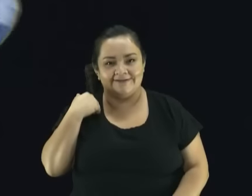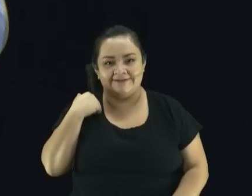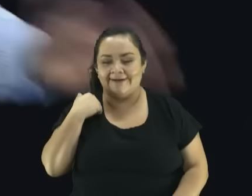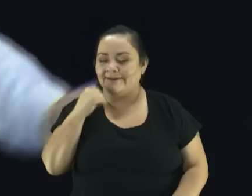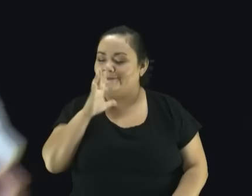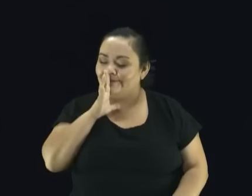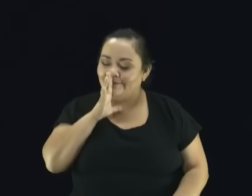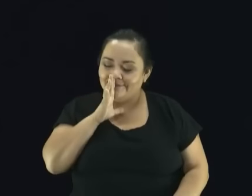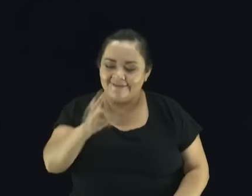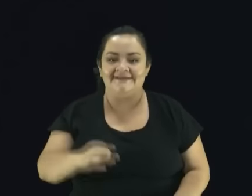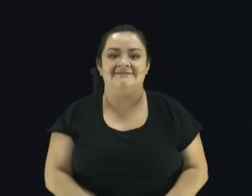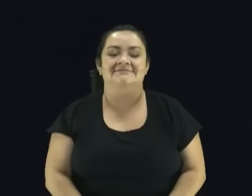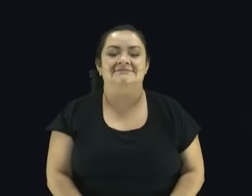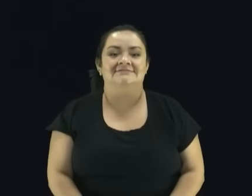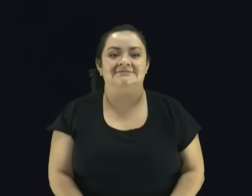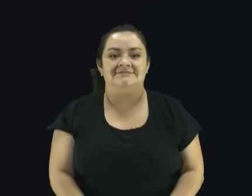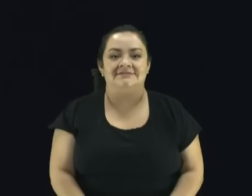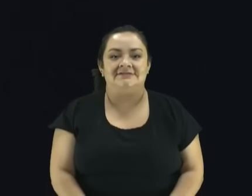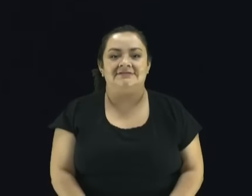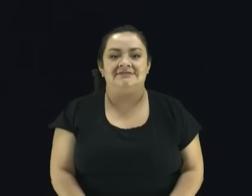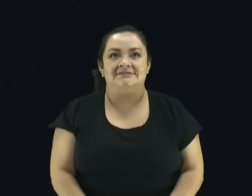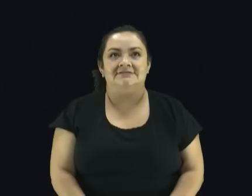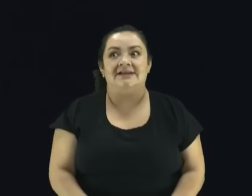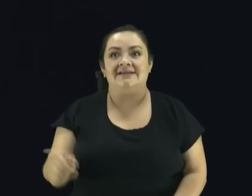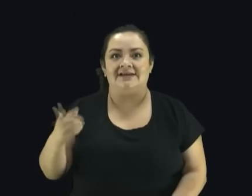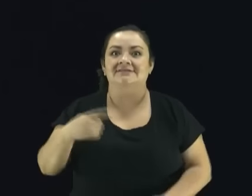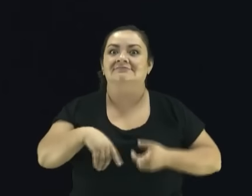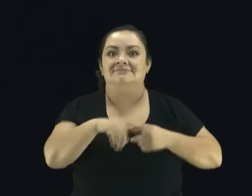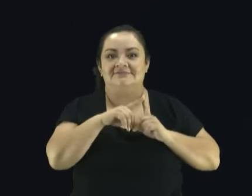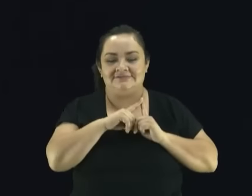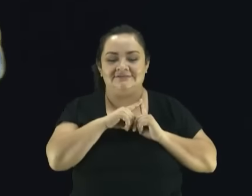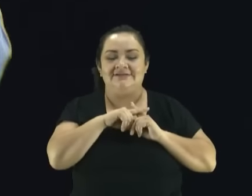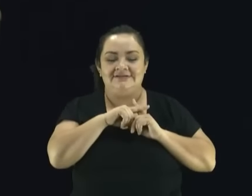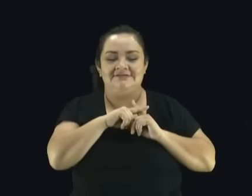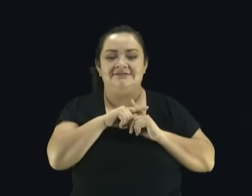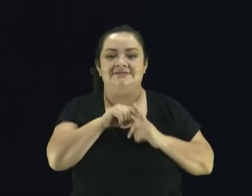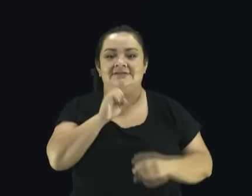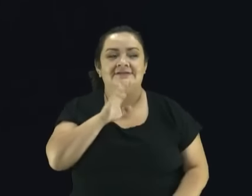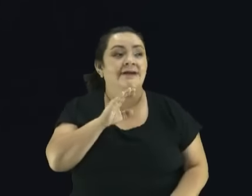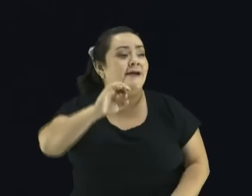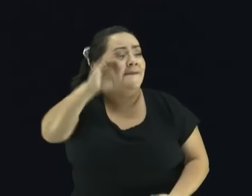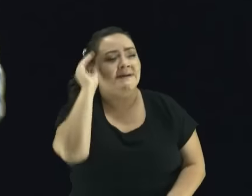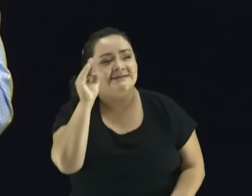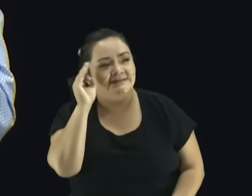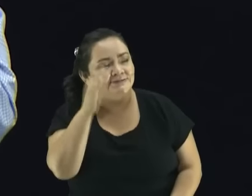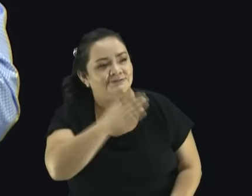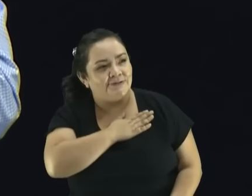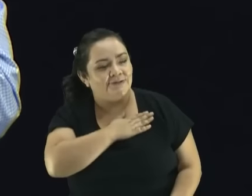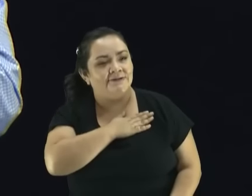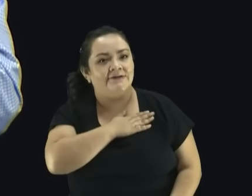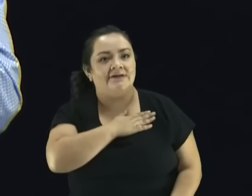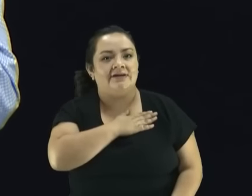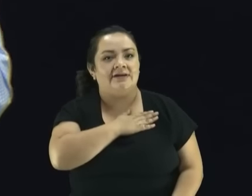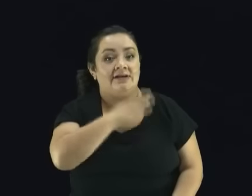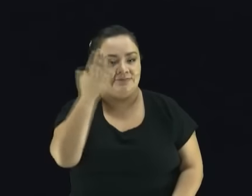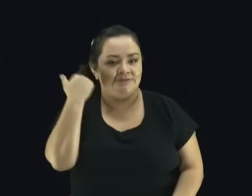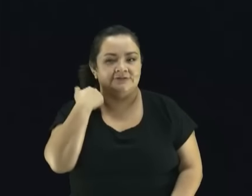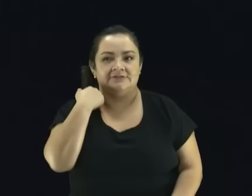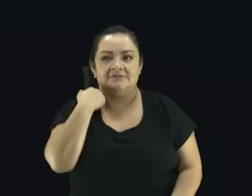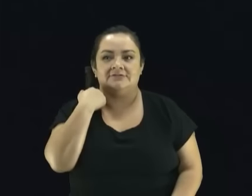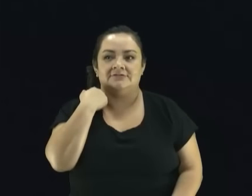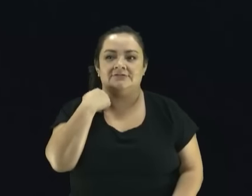humilde buenísima persona ella es cristiana y me dijo soy la pastora fulano de tal